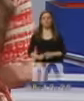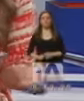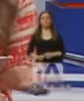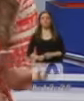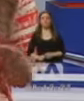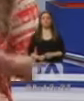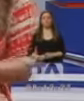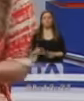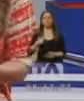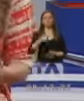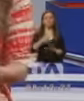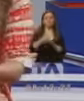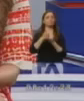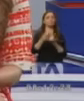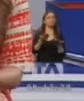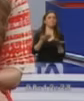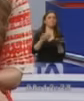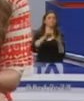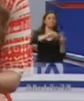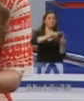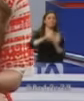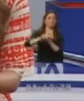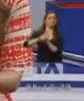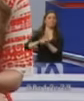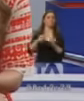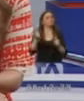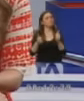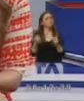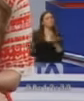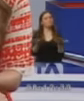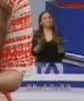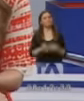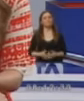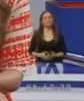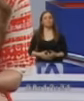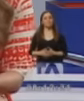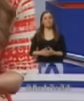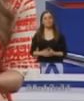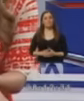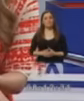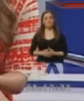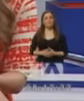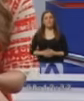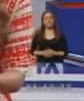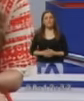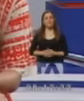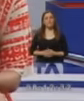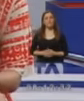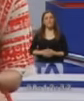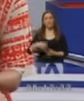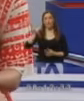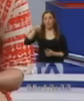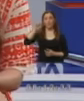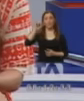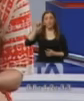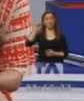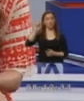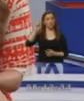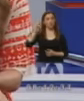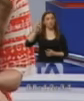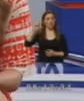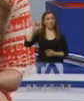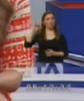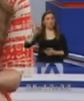en qué nos beneficiaría y en qué pues, nos va a perjudicar este tipo de movilidad. El sector de la Pizulí, por ejemplo, tiene